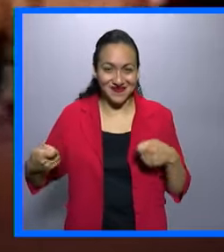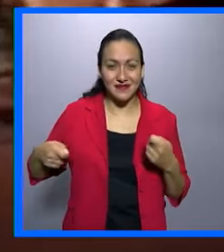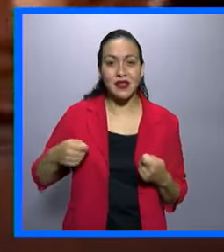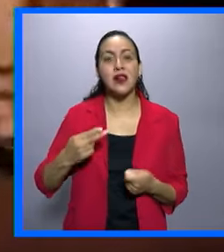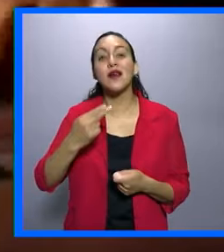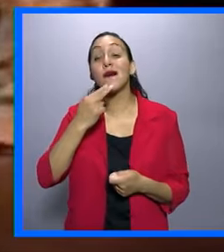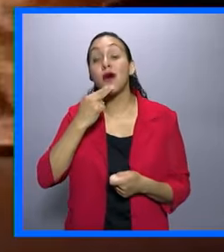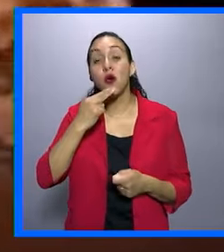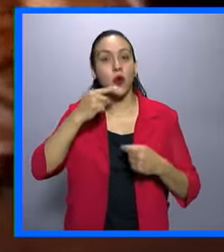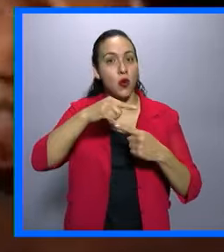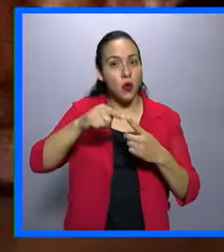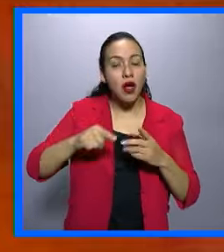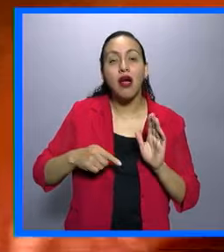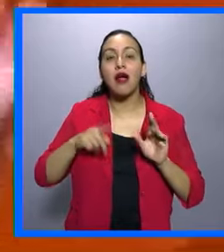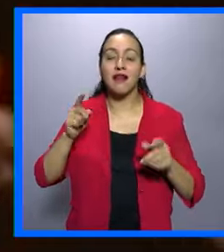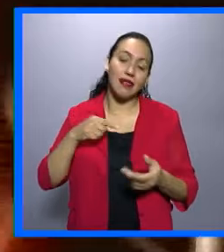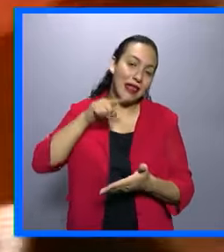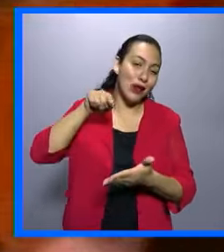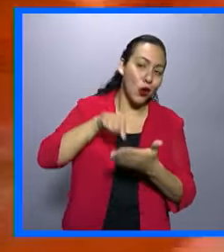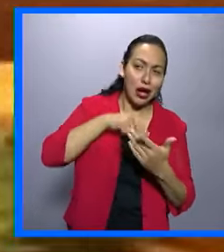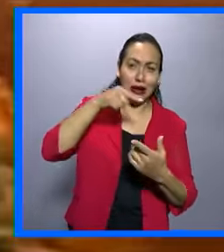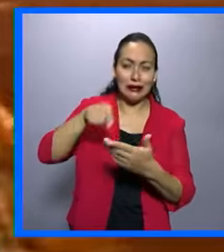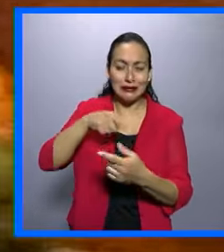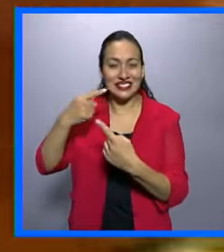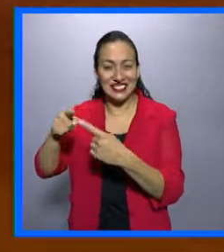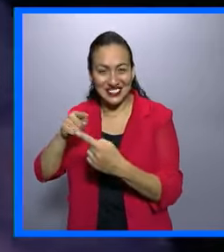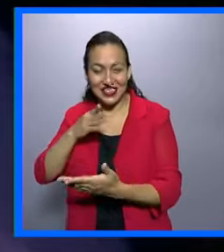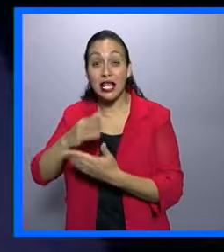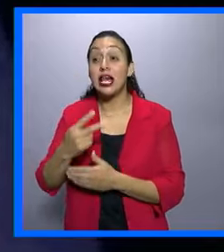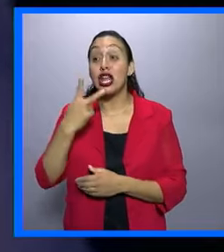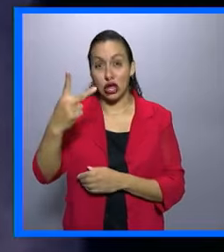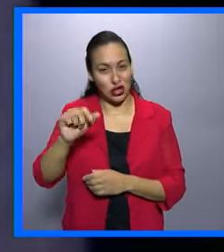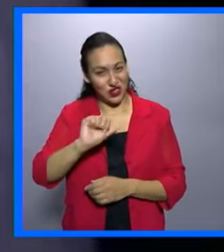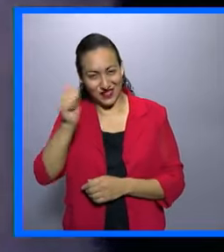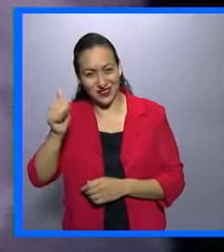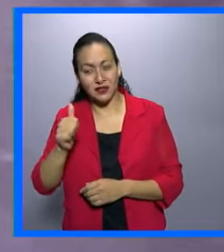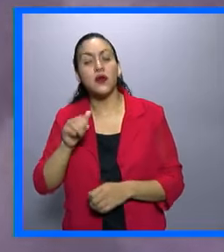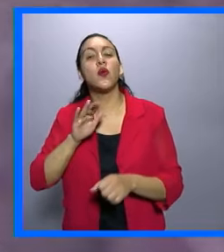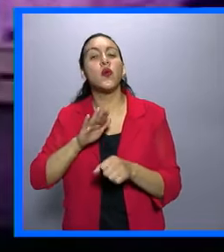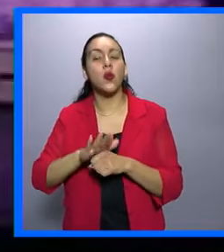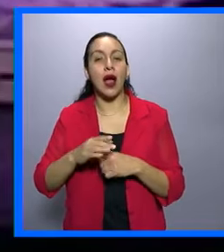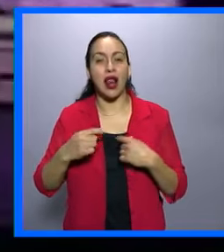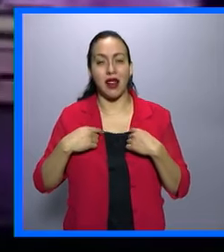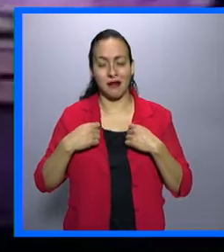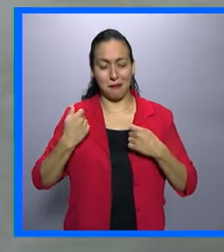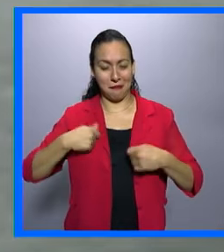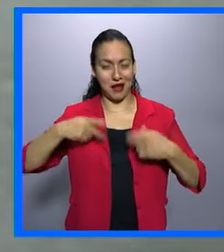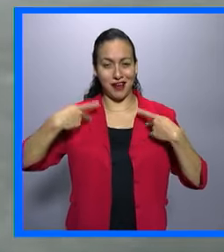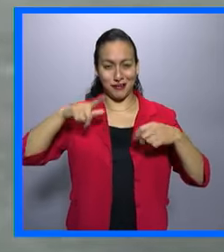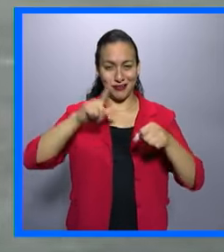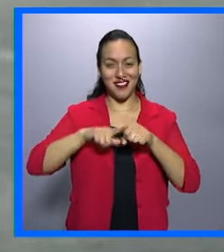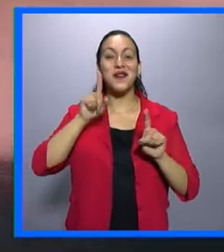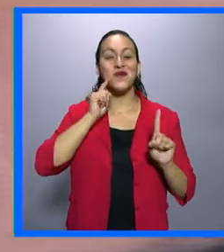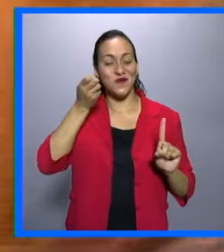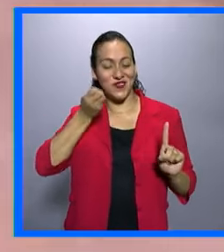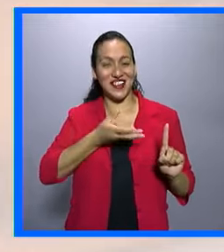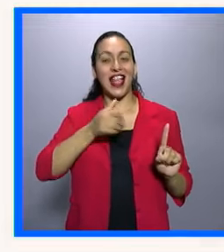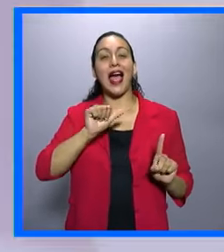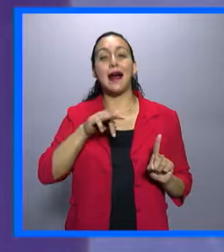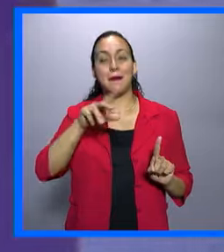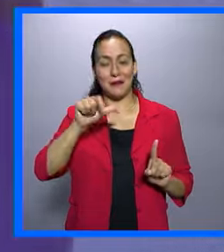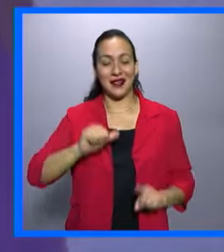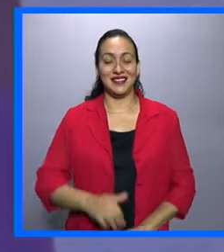utilizadas en diversas presentaciones, y 2 más que pertenecen a la colección personal de Amalia Hernández.